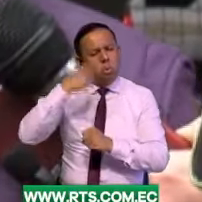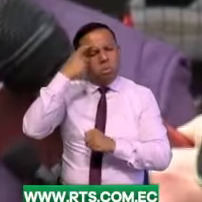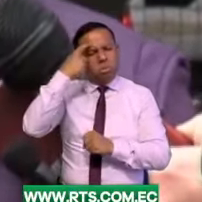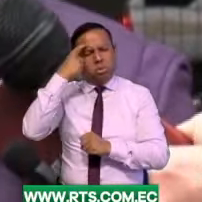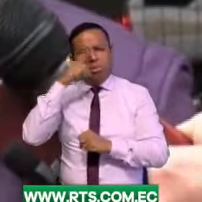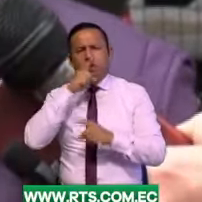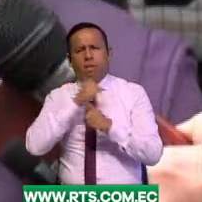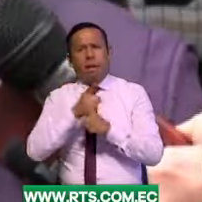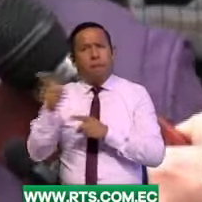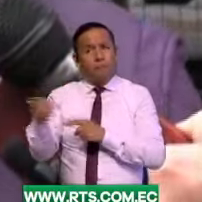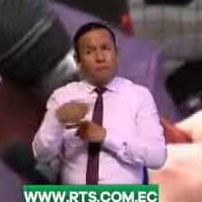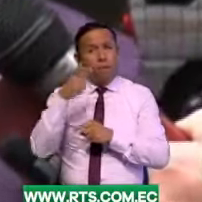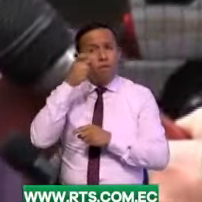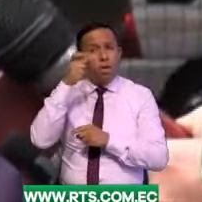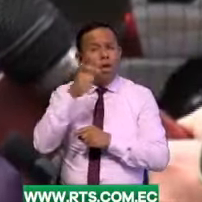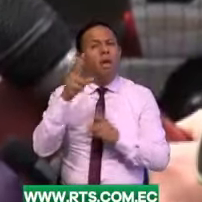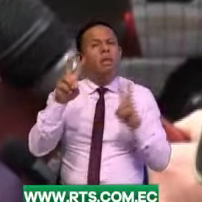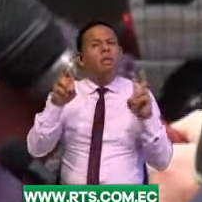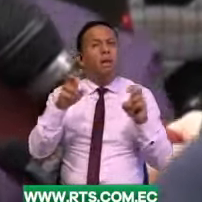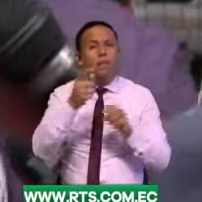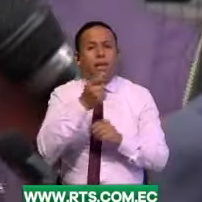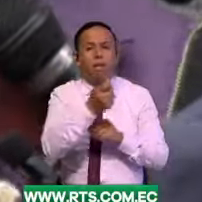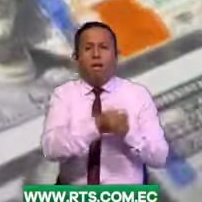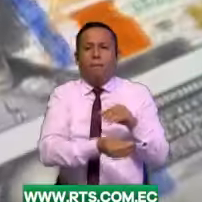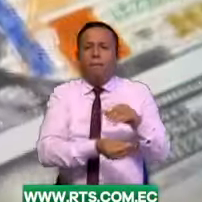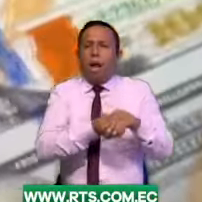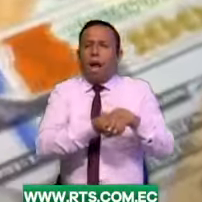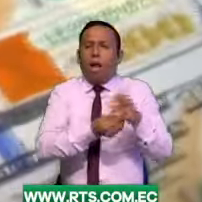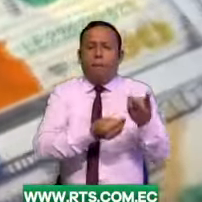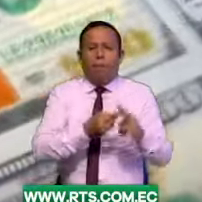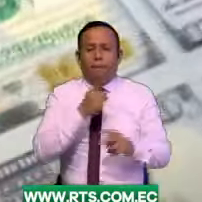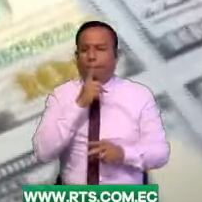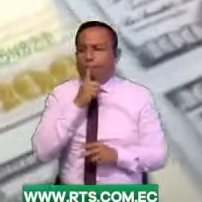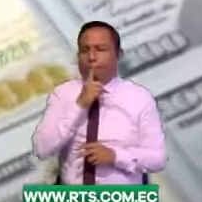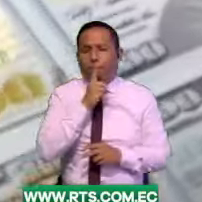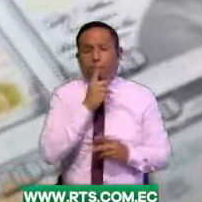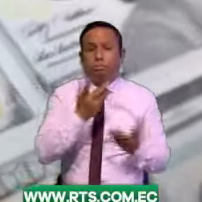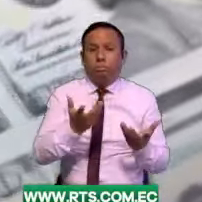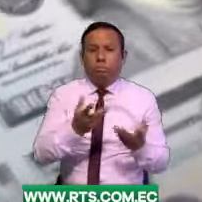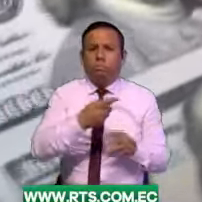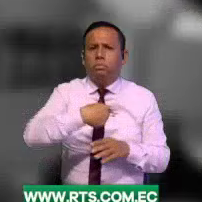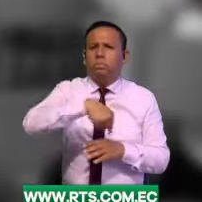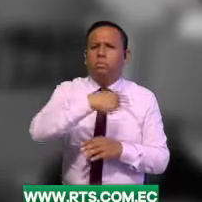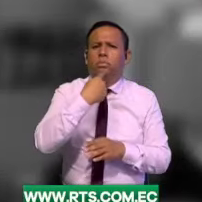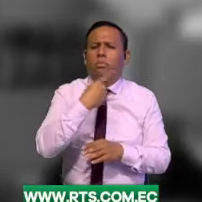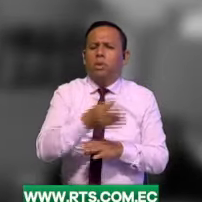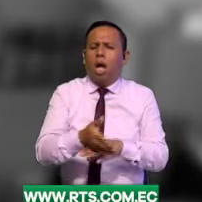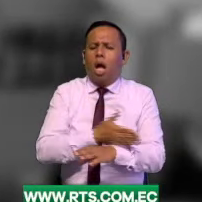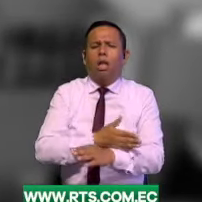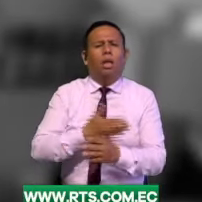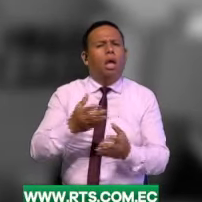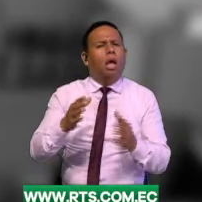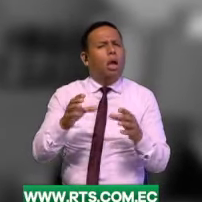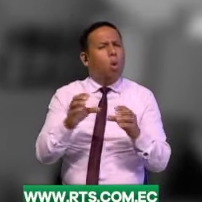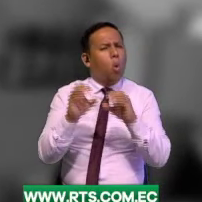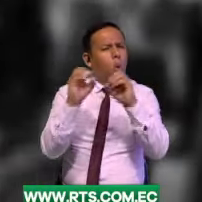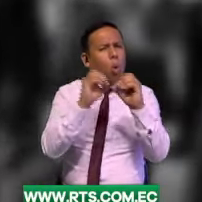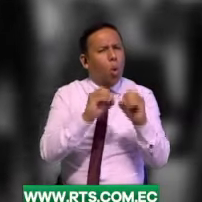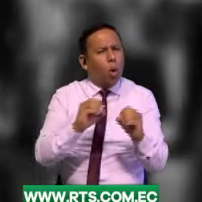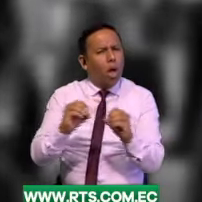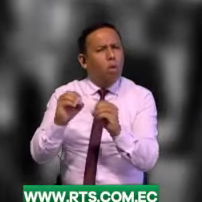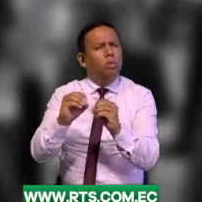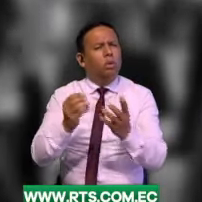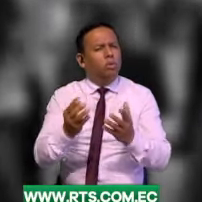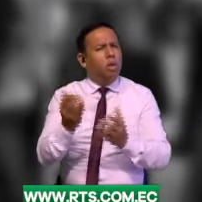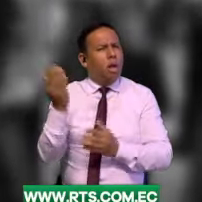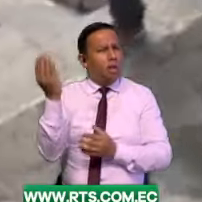la Fiscalía? Especulado y tráfico de influencias. El reclamo por el pago atrasado de las educadoras de estas organizaciones es lo que